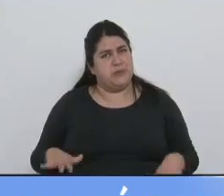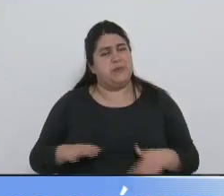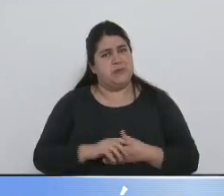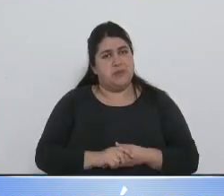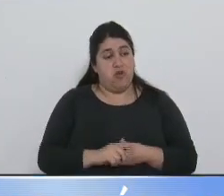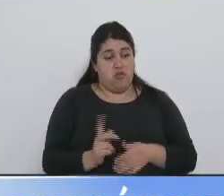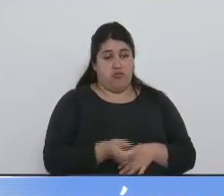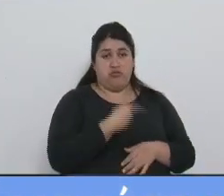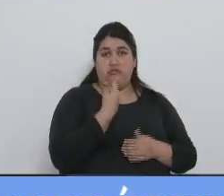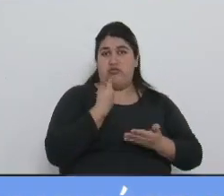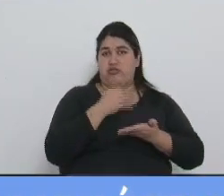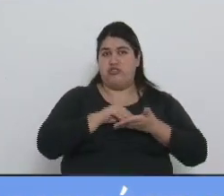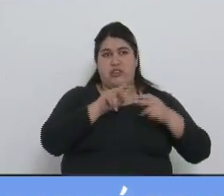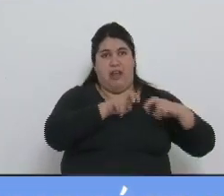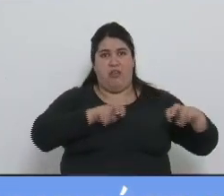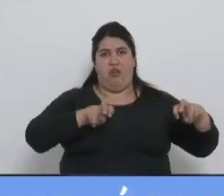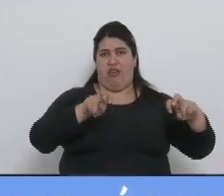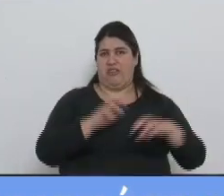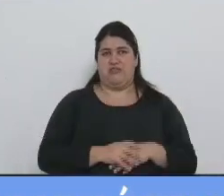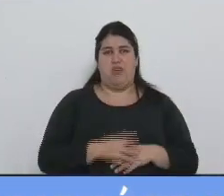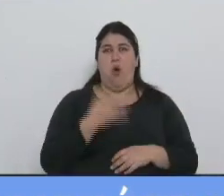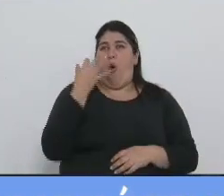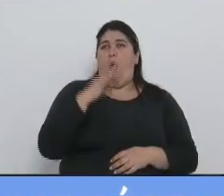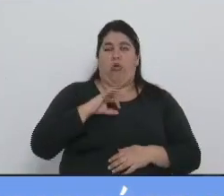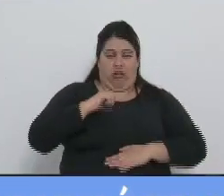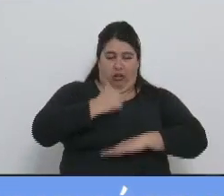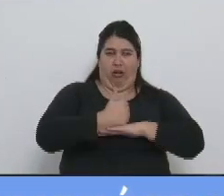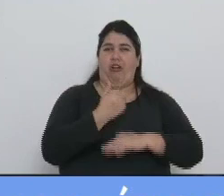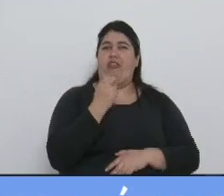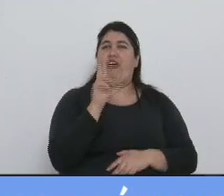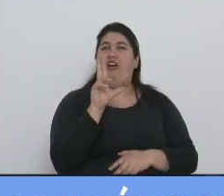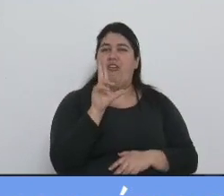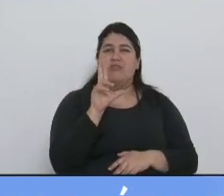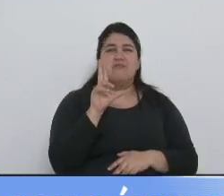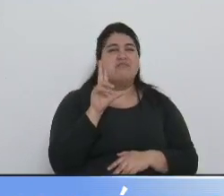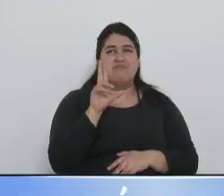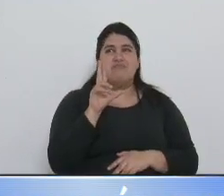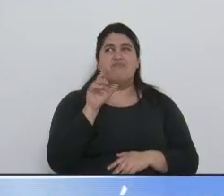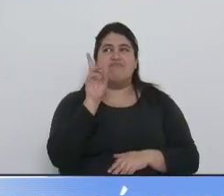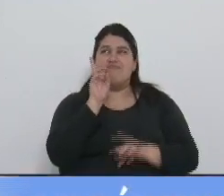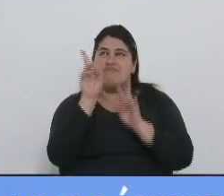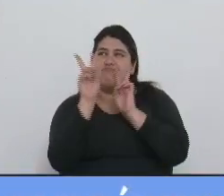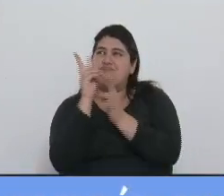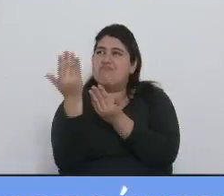senadores, el único papel que hicimos fue el de escucharlos,